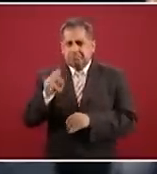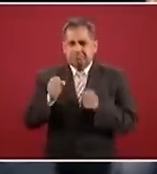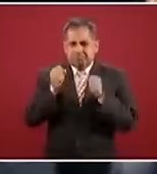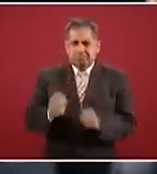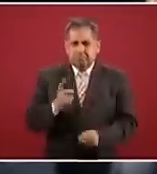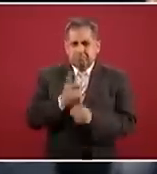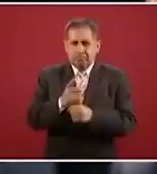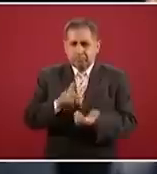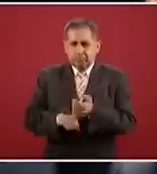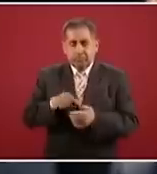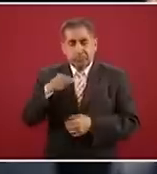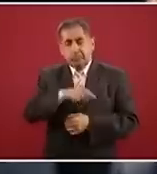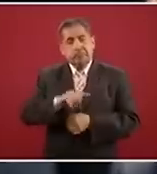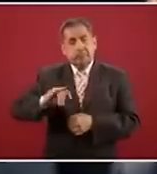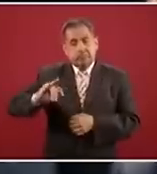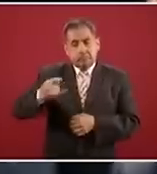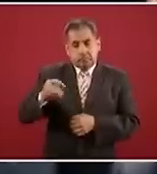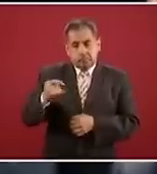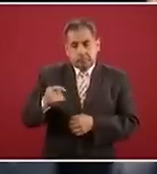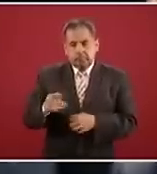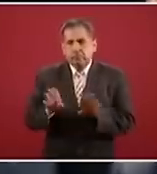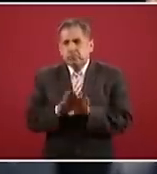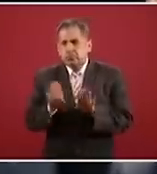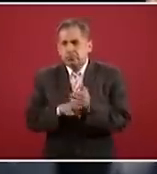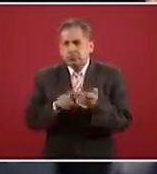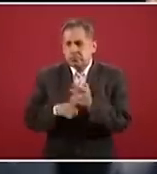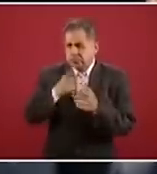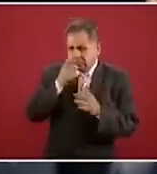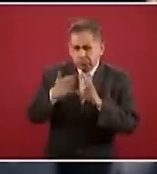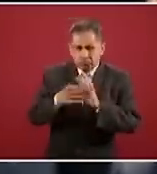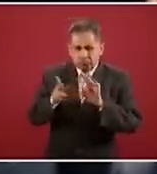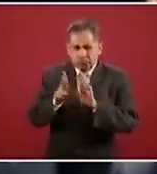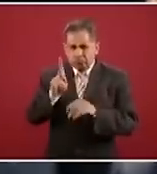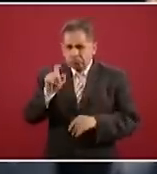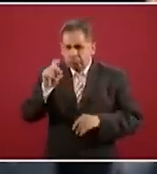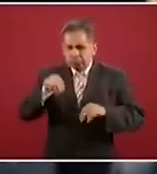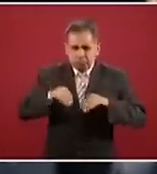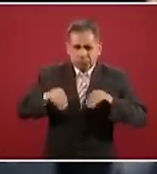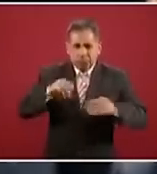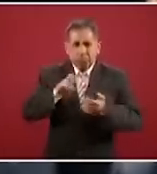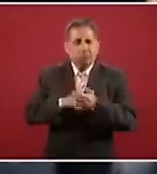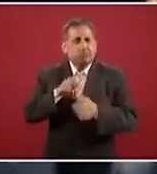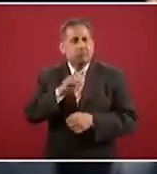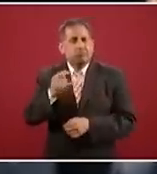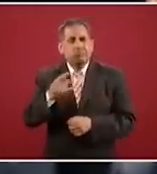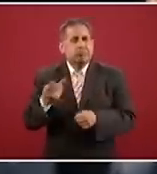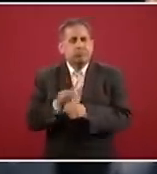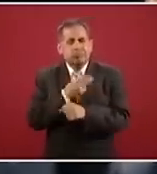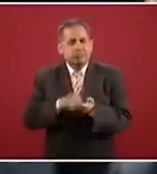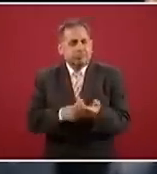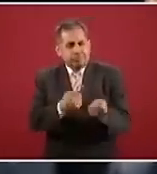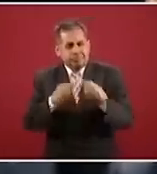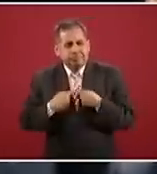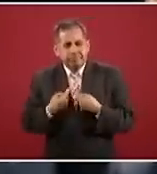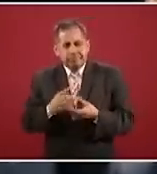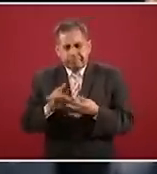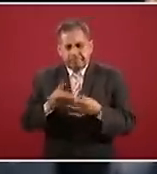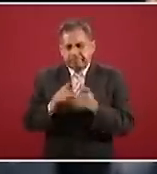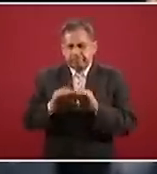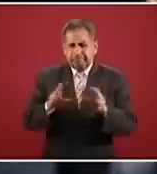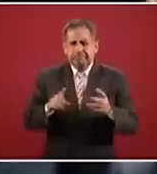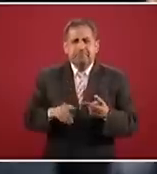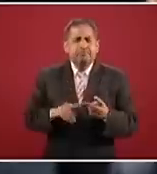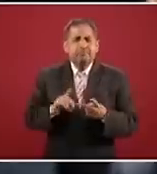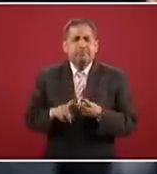recordamos, en Tijuana. ¿Cómo calificarían la estrategia en Tijuana? ¿Cómo ha funcionado? Si nos pudieran hablar un poquito de